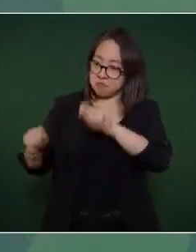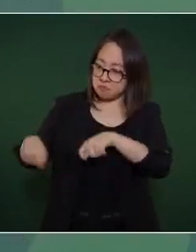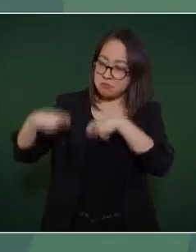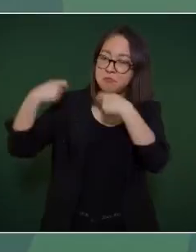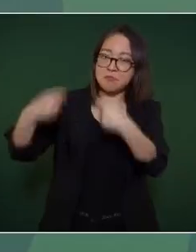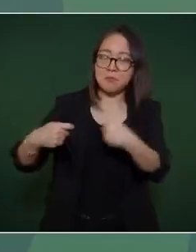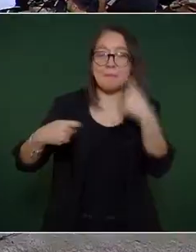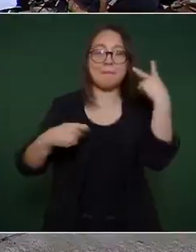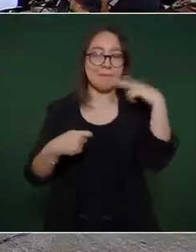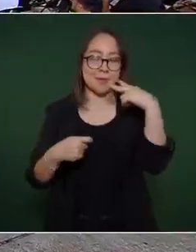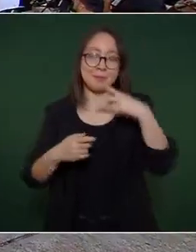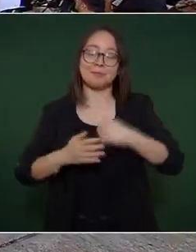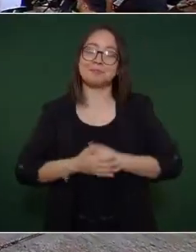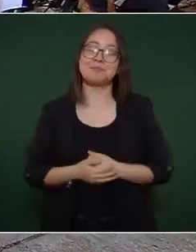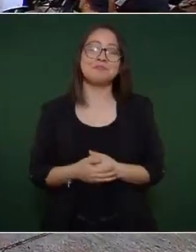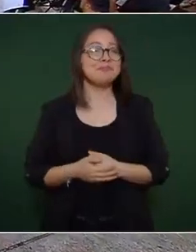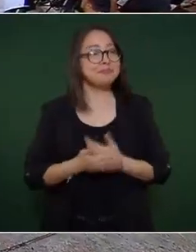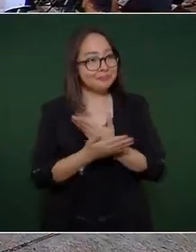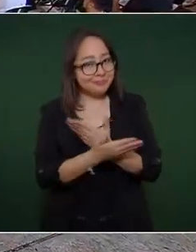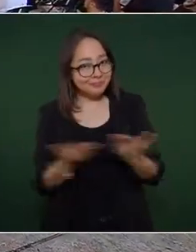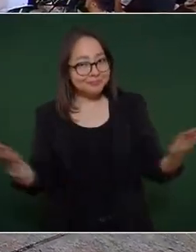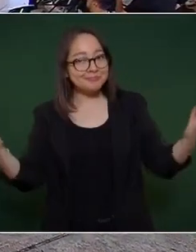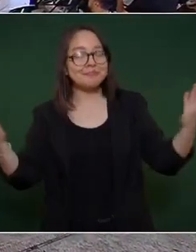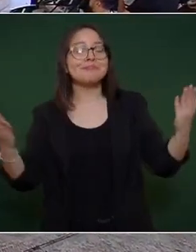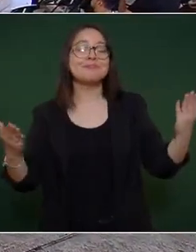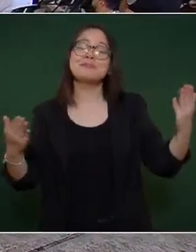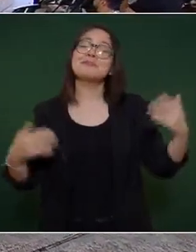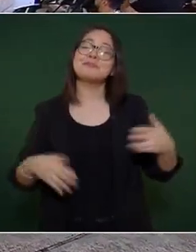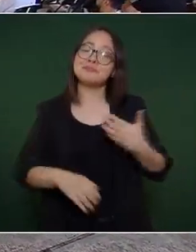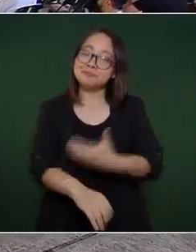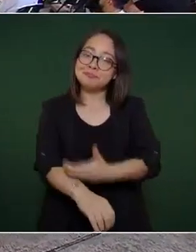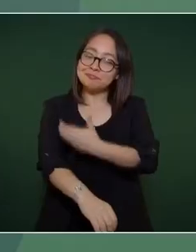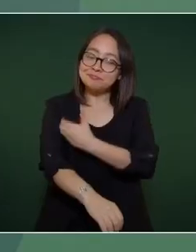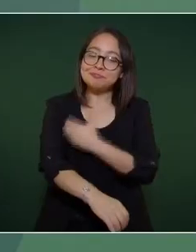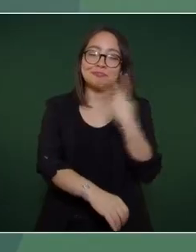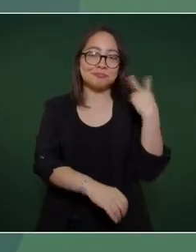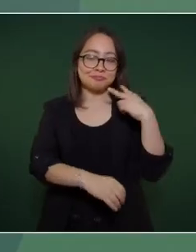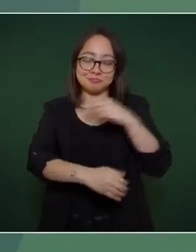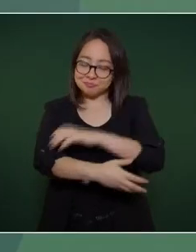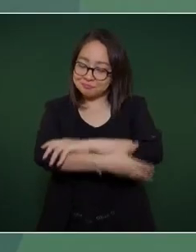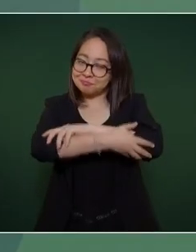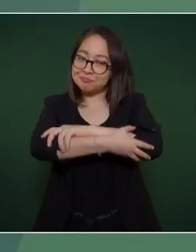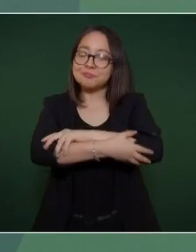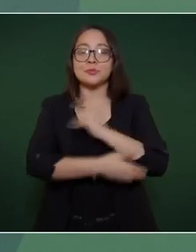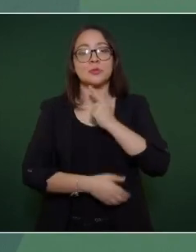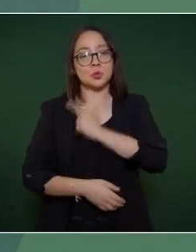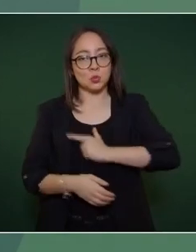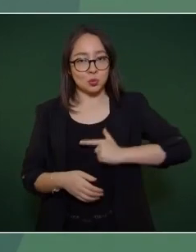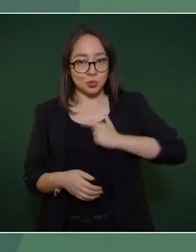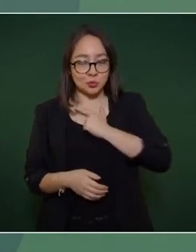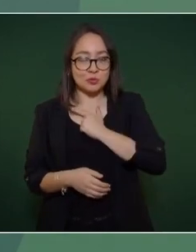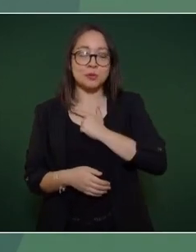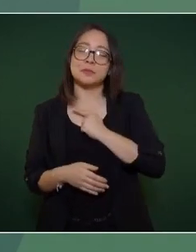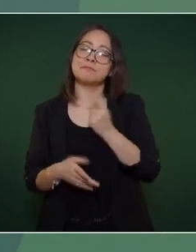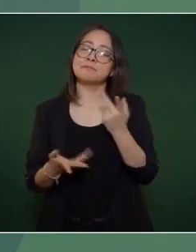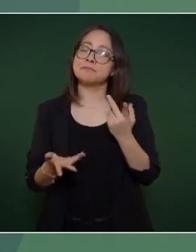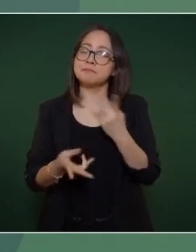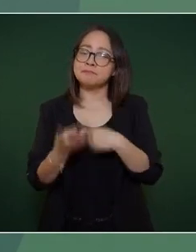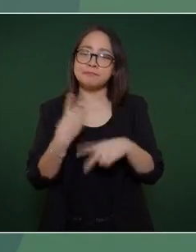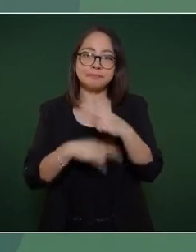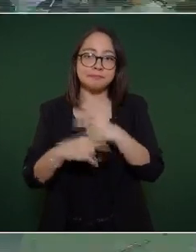paisanos, me da gusto estar aquí y vamos a iniciar